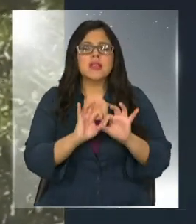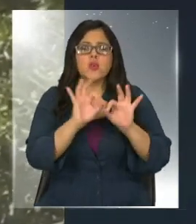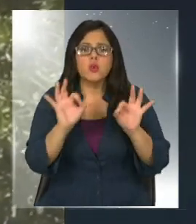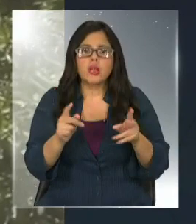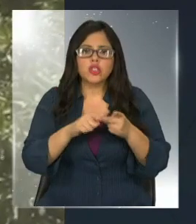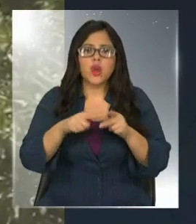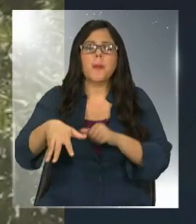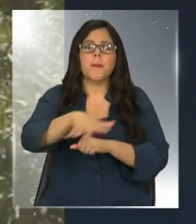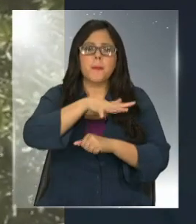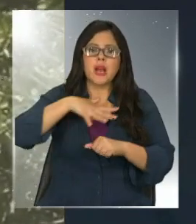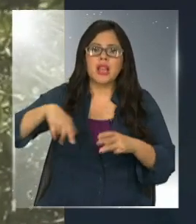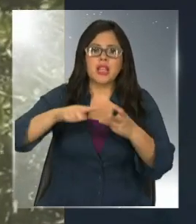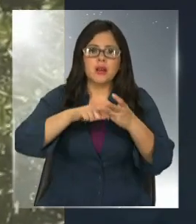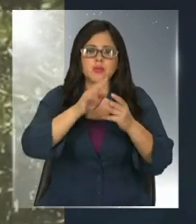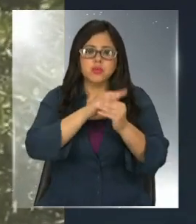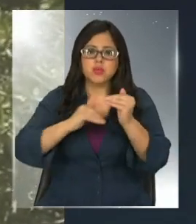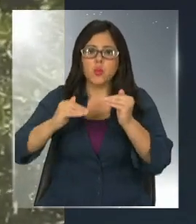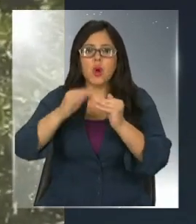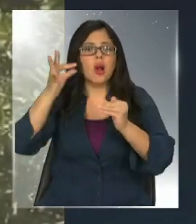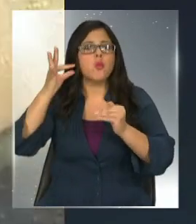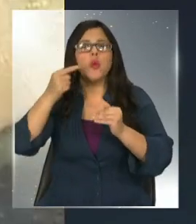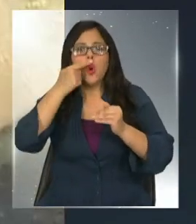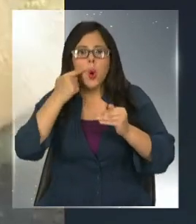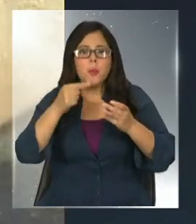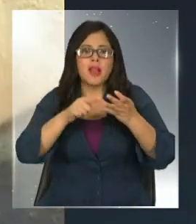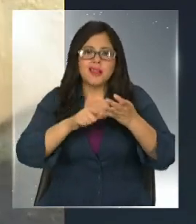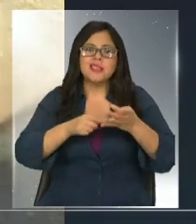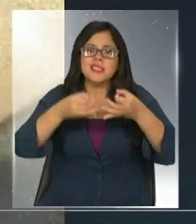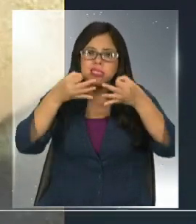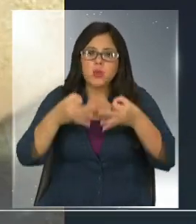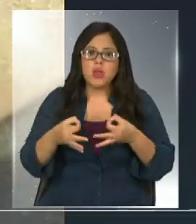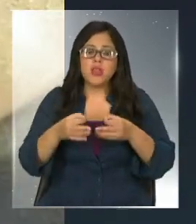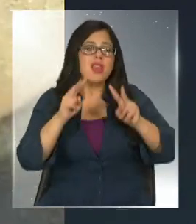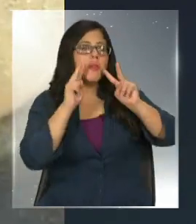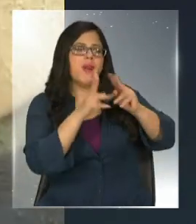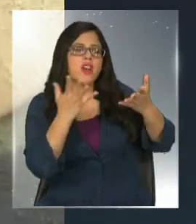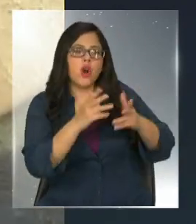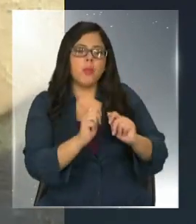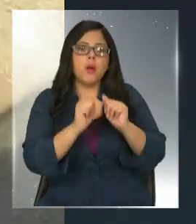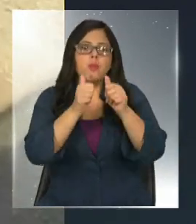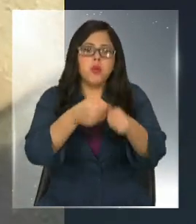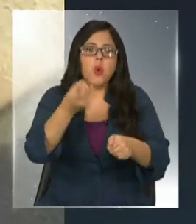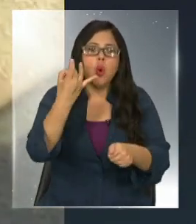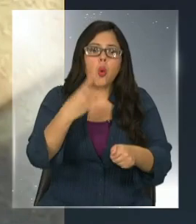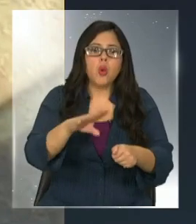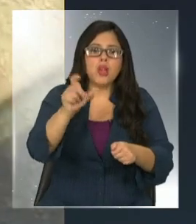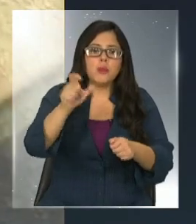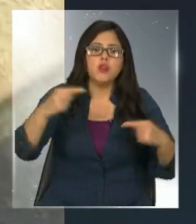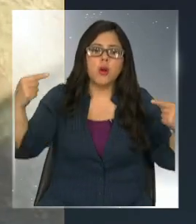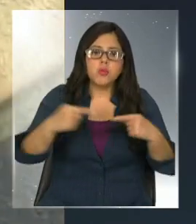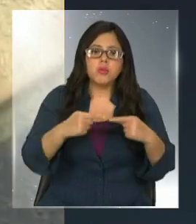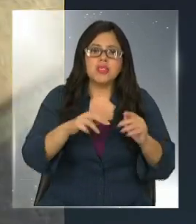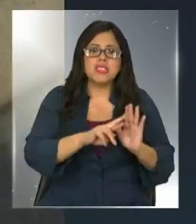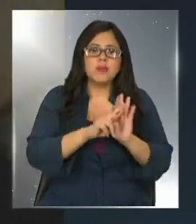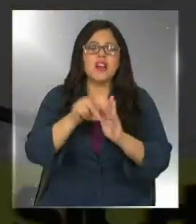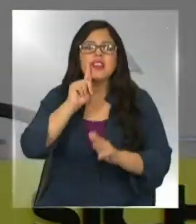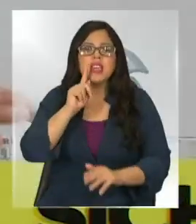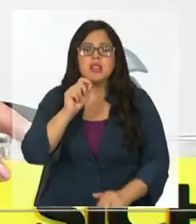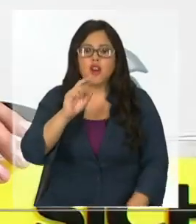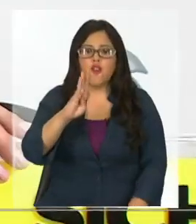ambiente es equidad de género y seguridad para ver de qué manera derrotamos a nuestro único adversario representado por gabriel